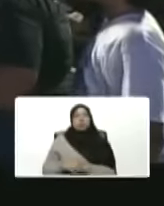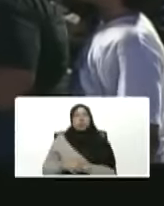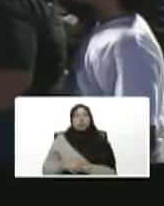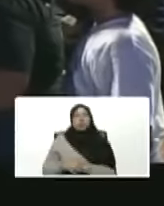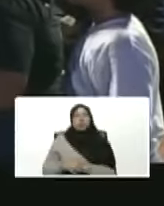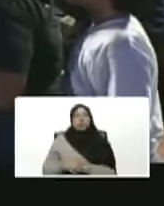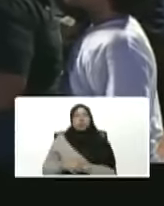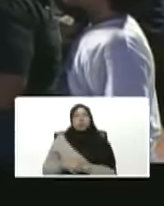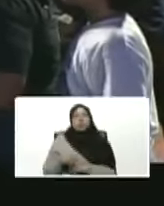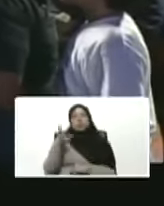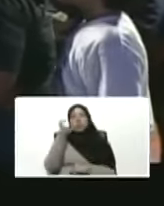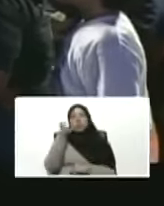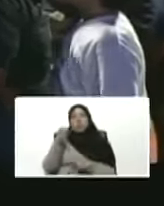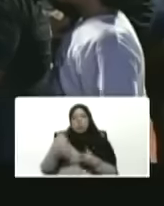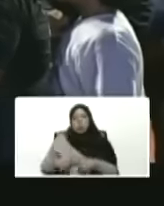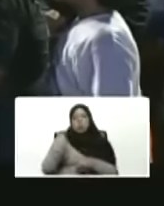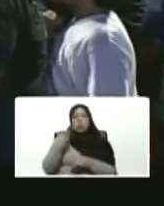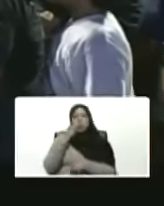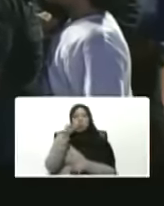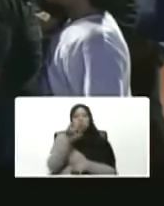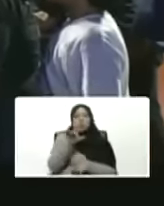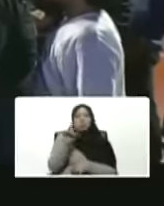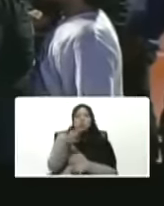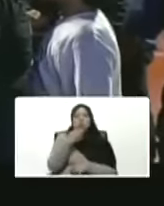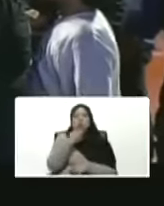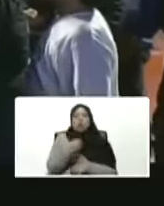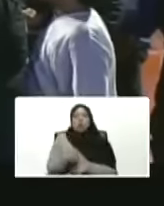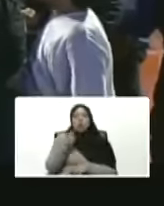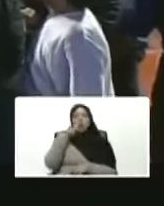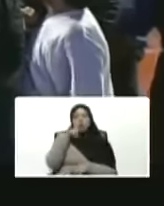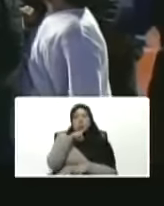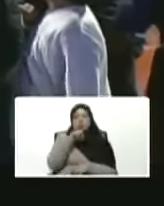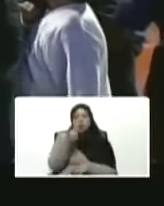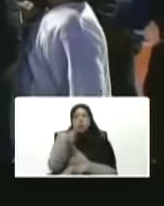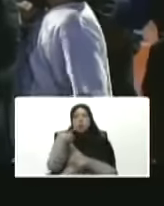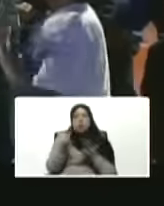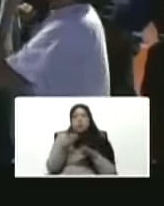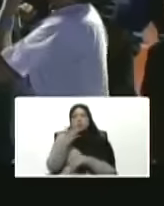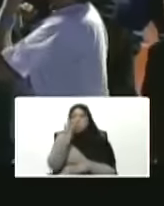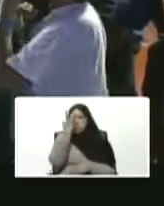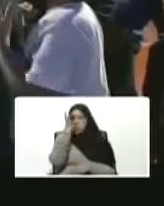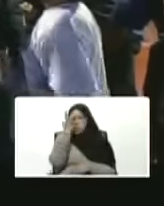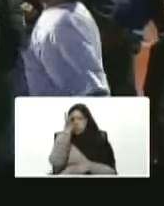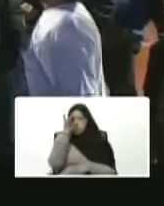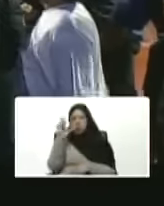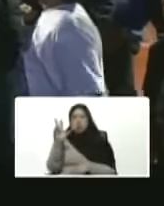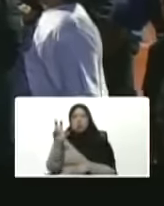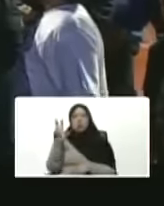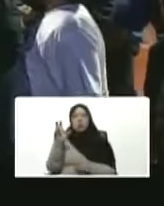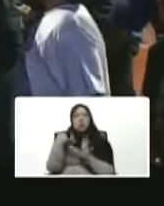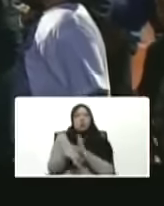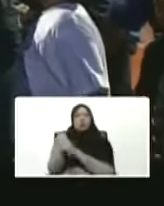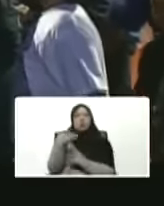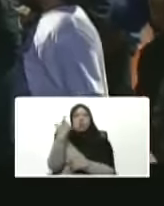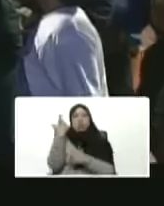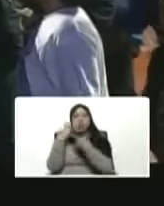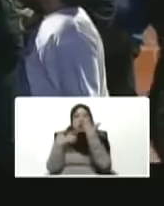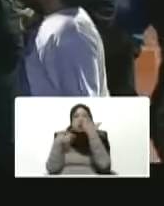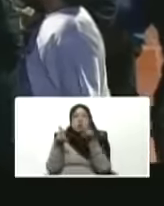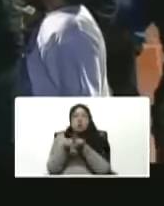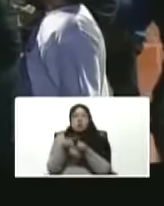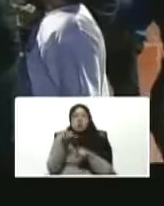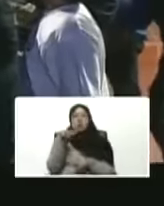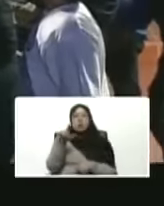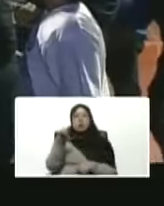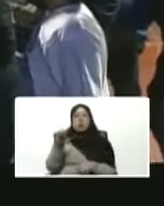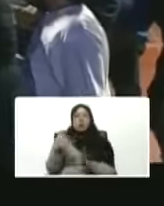las canciones de su hijo el 31 de octubre y el 16 de febrero. Después no se escuchaba. Y Chávez le dijo: doña Adela, se van